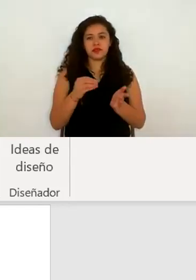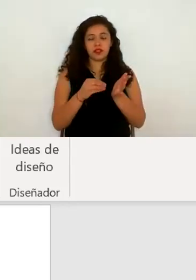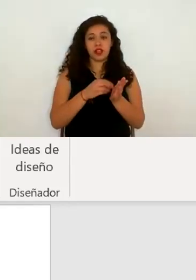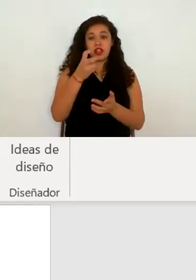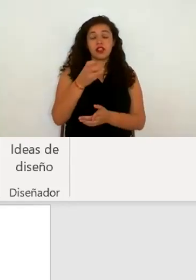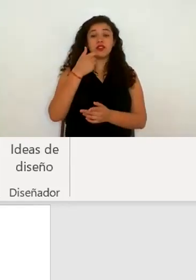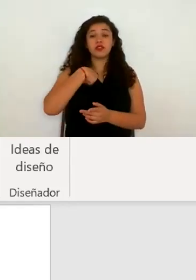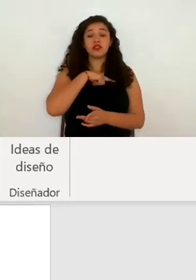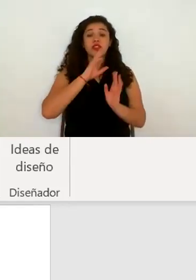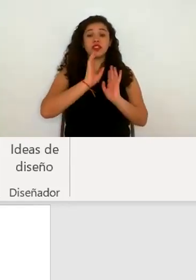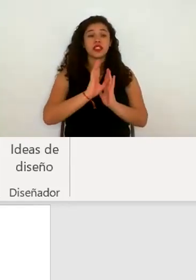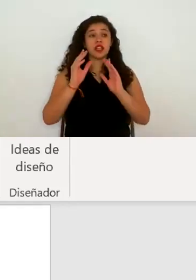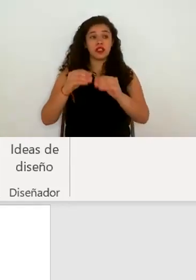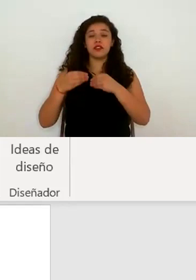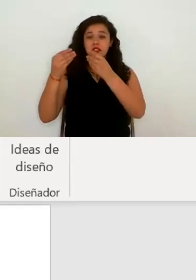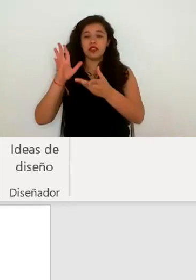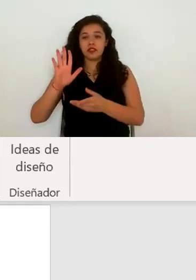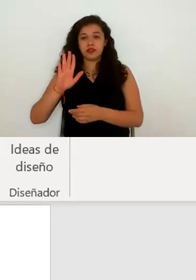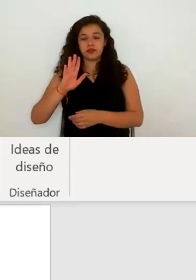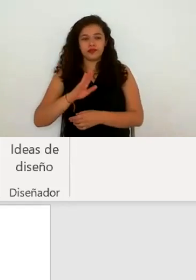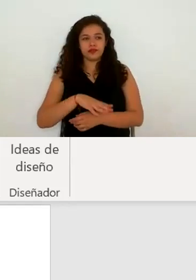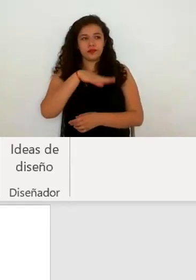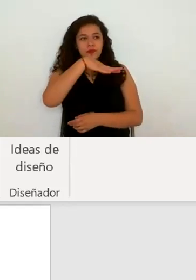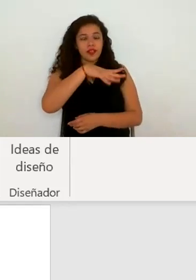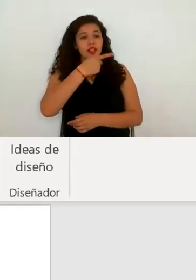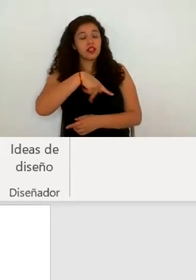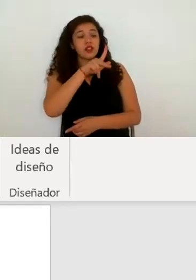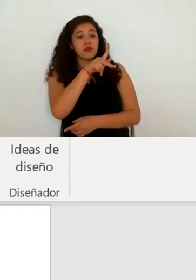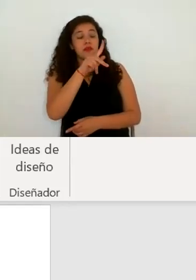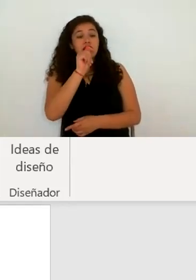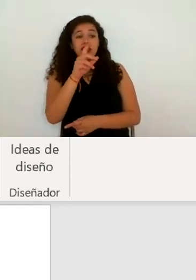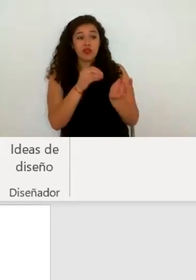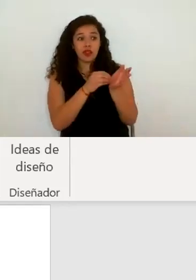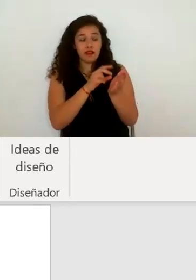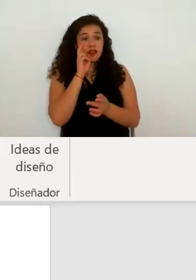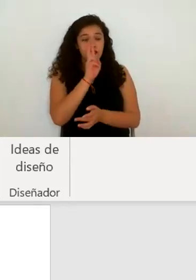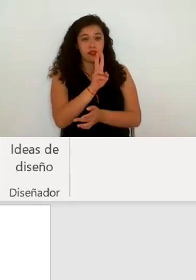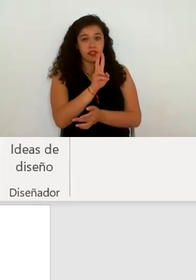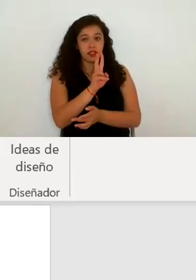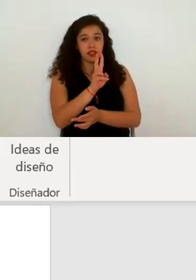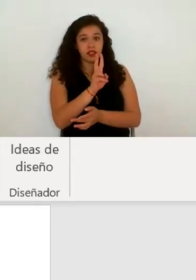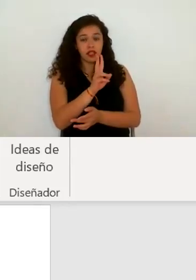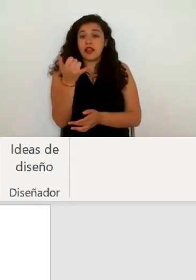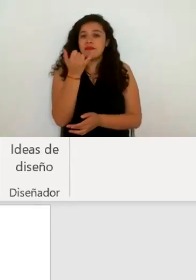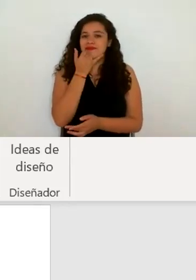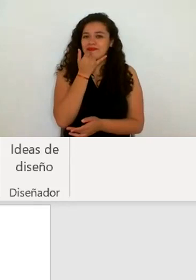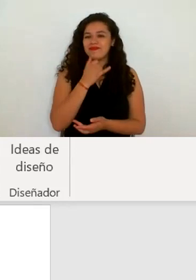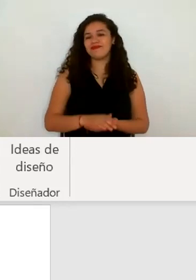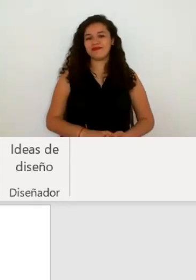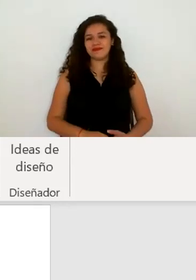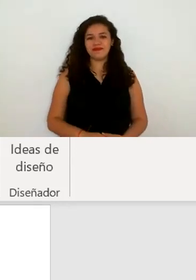a transferir al archivo de concentración. Maestra, estamos visualizando el PowerPoint. Ay, perdóneme. A ver, permítame.